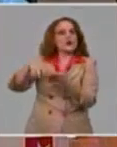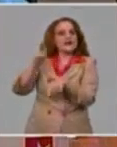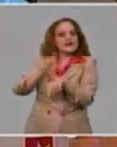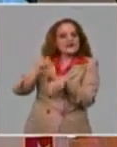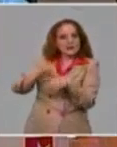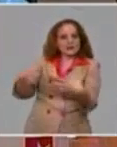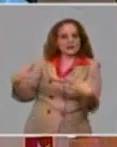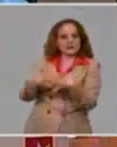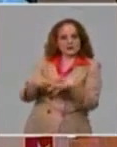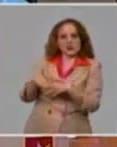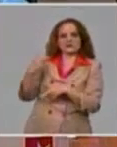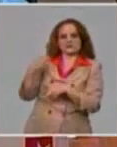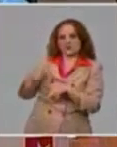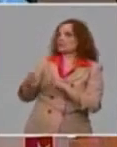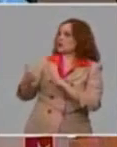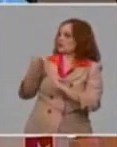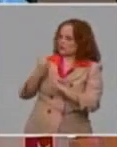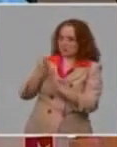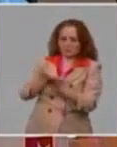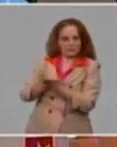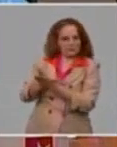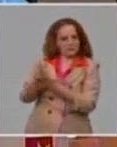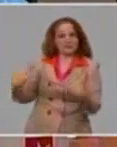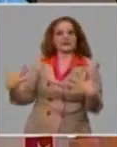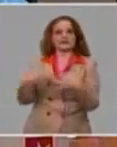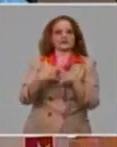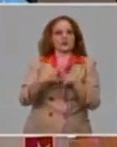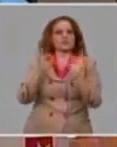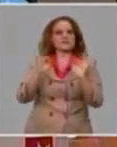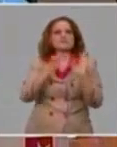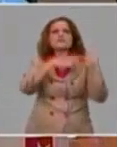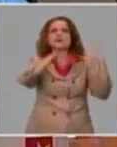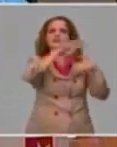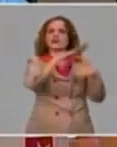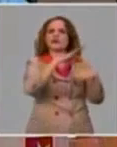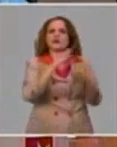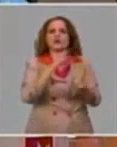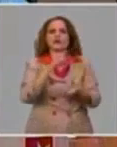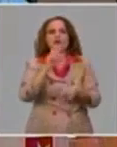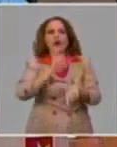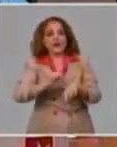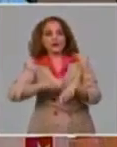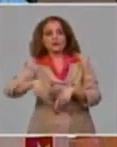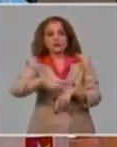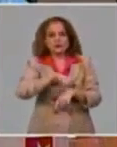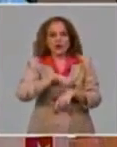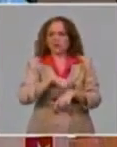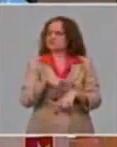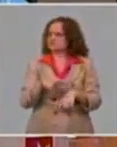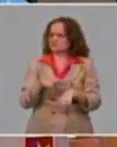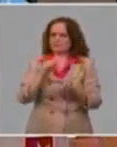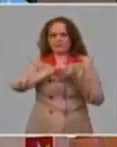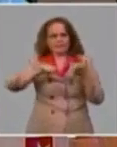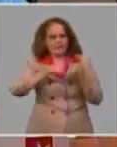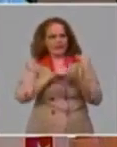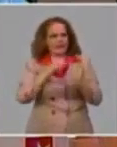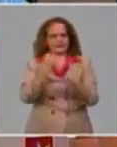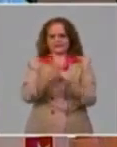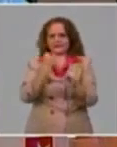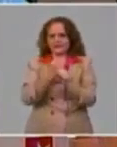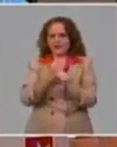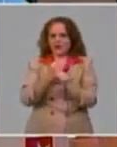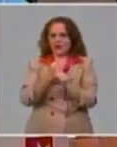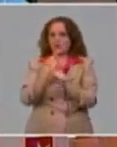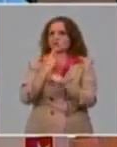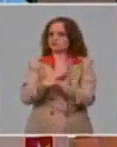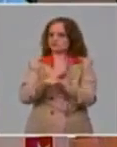con el Ministerio de la Agricultura tenemos un programa muy amplio, que la